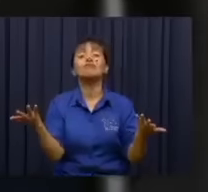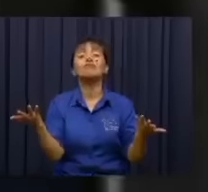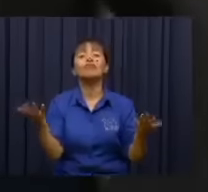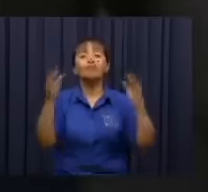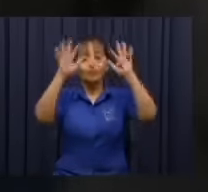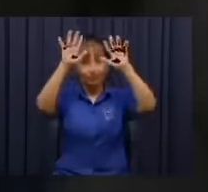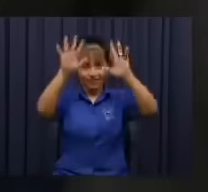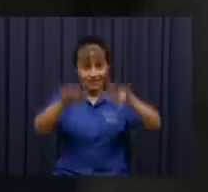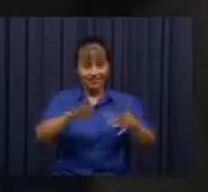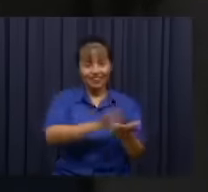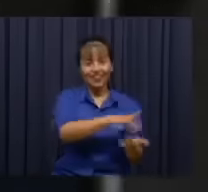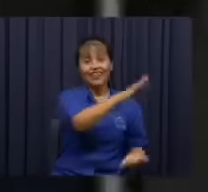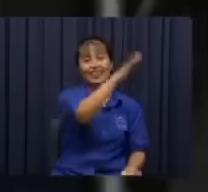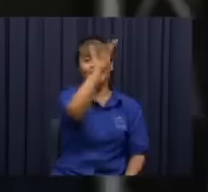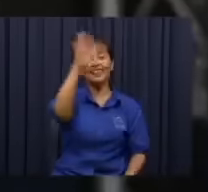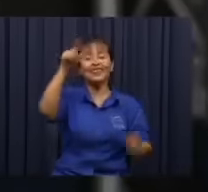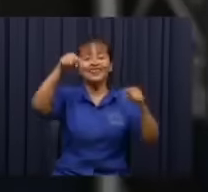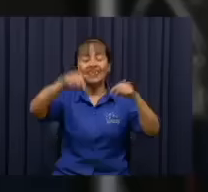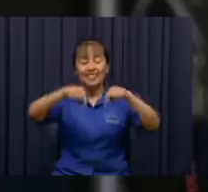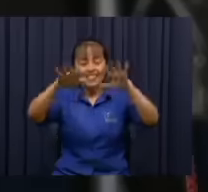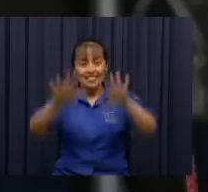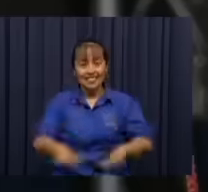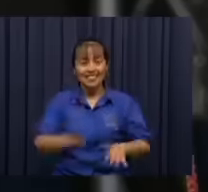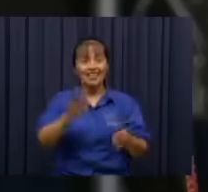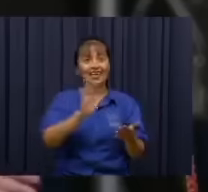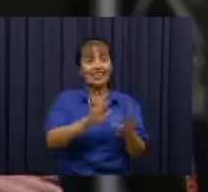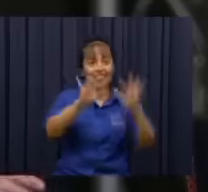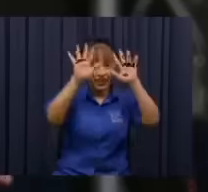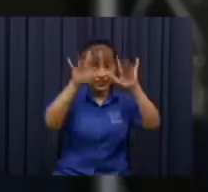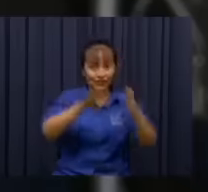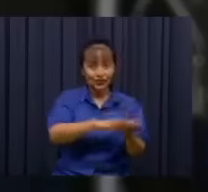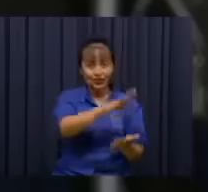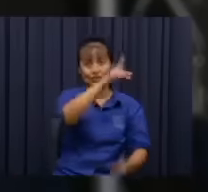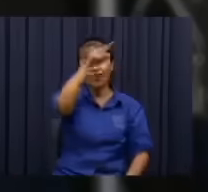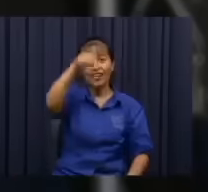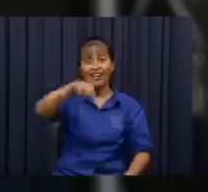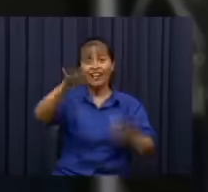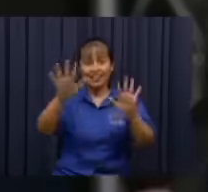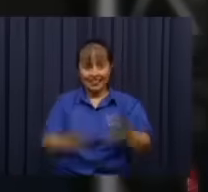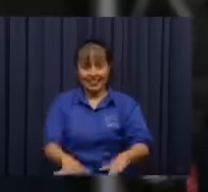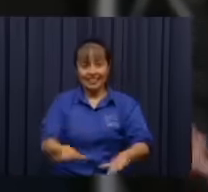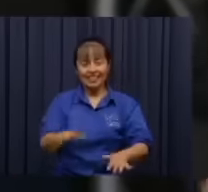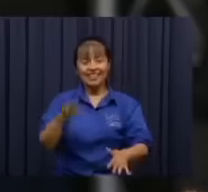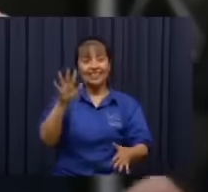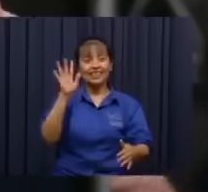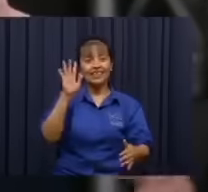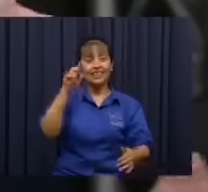Está cayendo de su gloria hoy aquí. Está cayendo de su gloria hoy aquí.